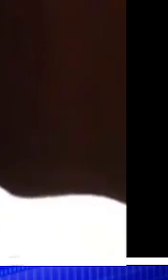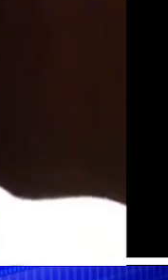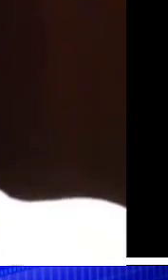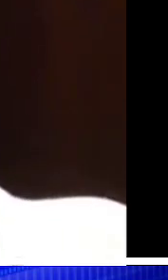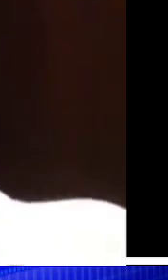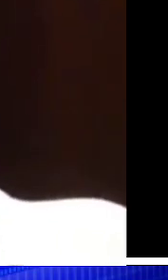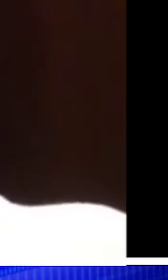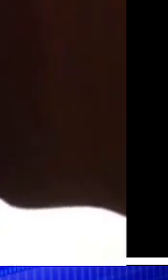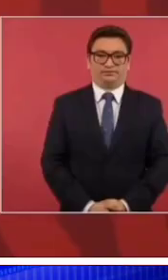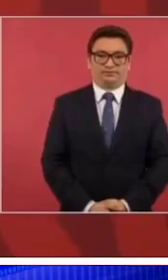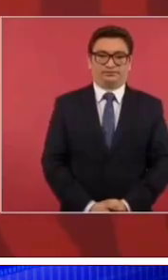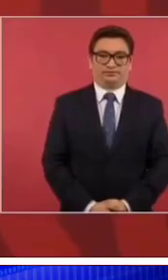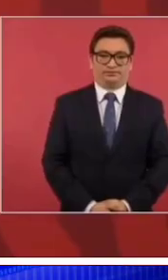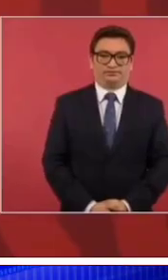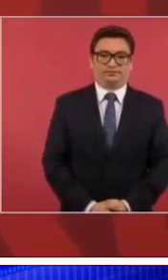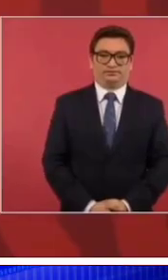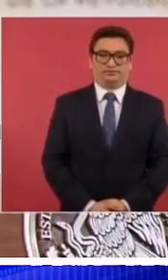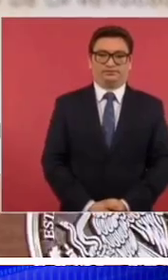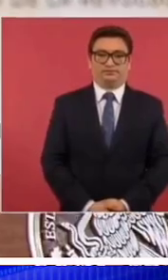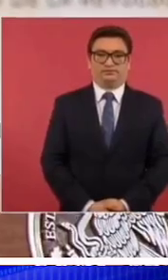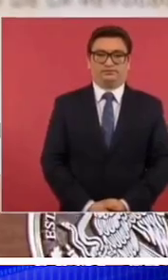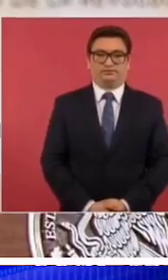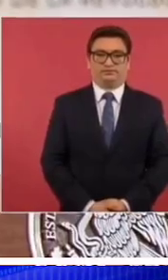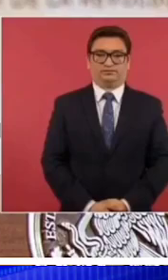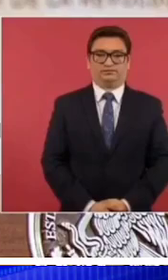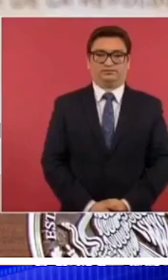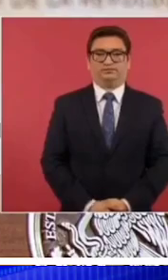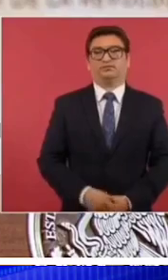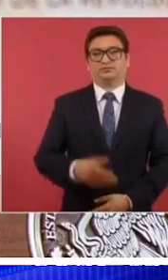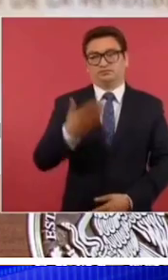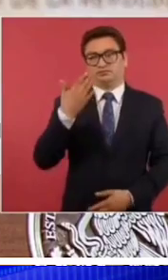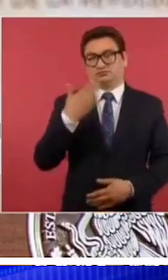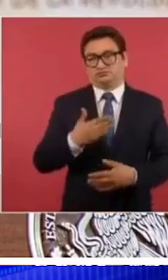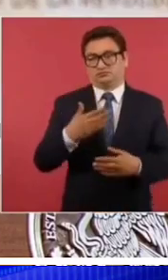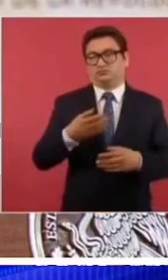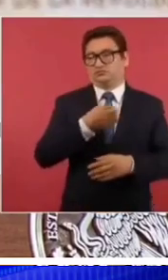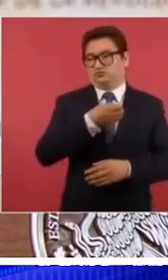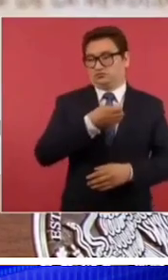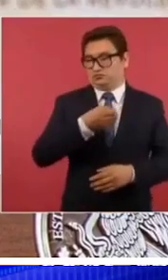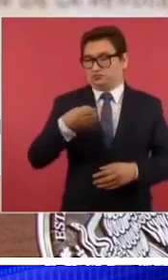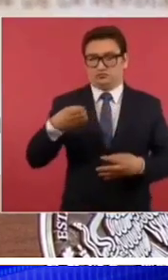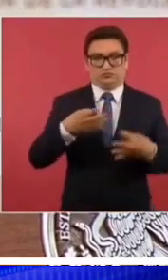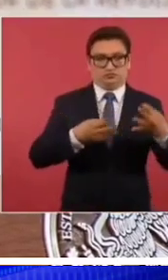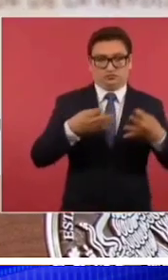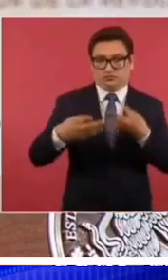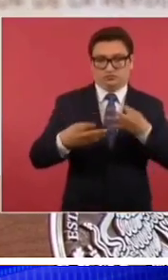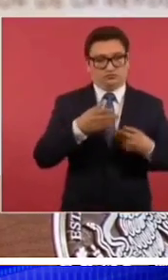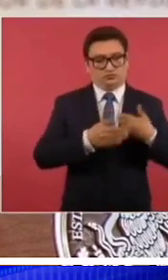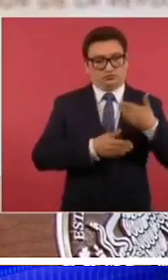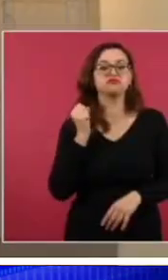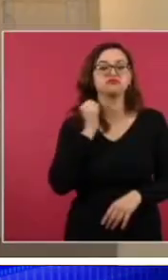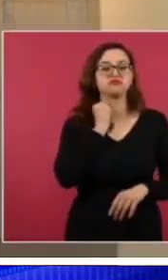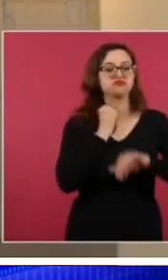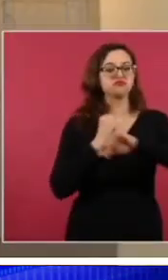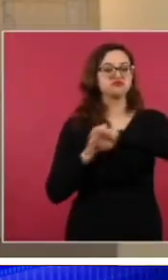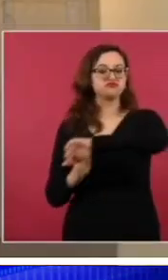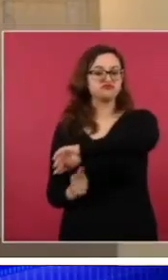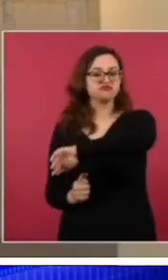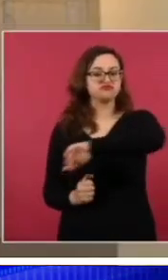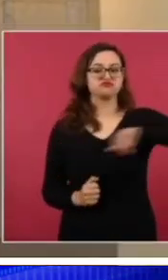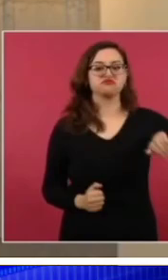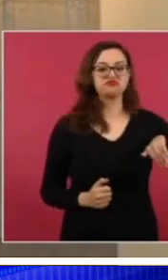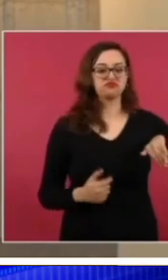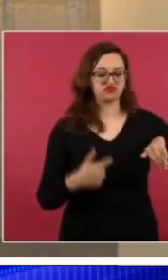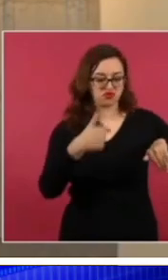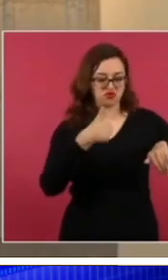escribirla y en este sentido estaría excediendo sus facultades ellos pueden declarar inconstitucional cualquier ley secundaria